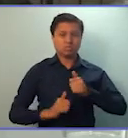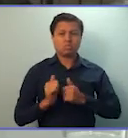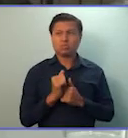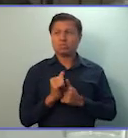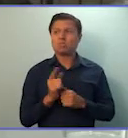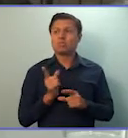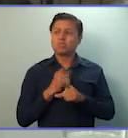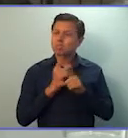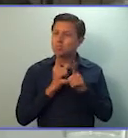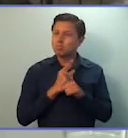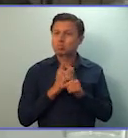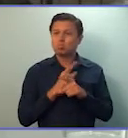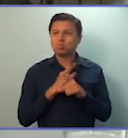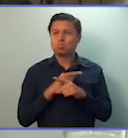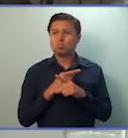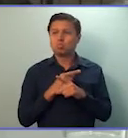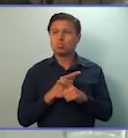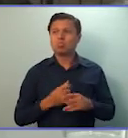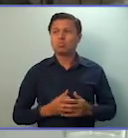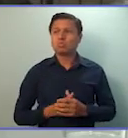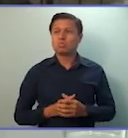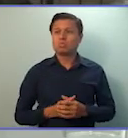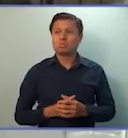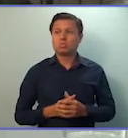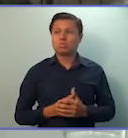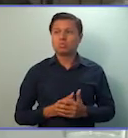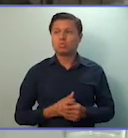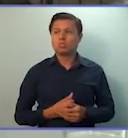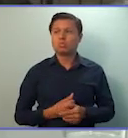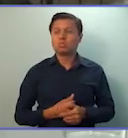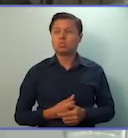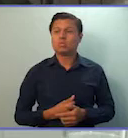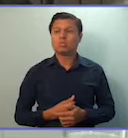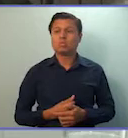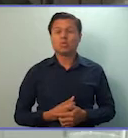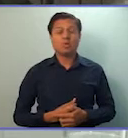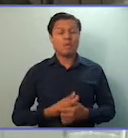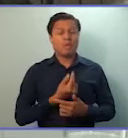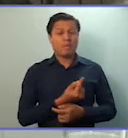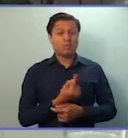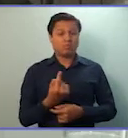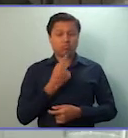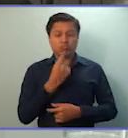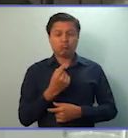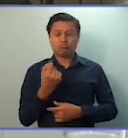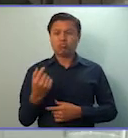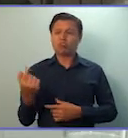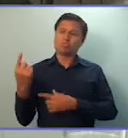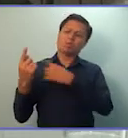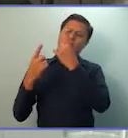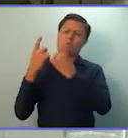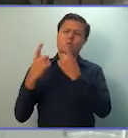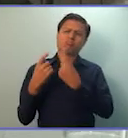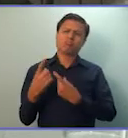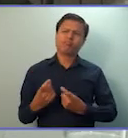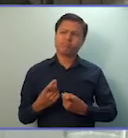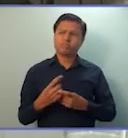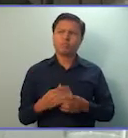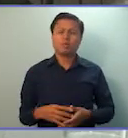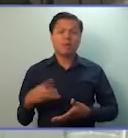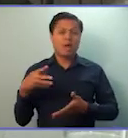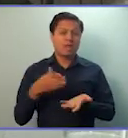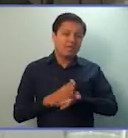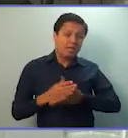intercambiando verdad con el licenciador en américa que muchas de las dudas que nos han hecho dudar de las oficinas departamentales y los ciudadanos